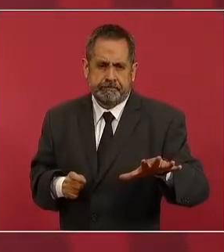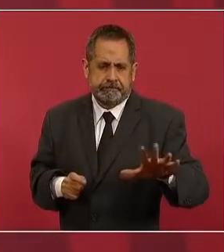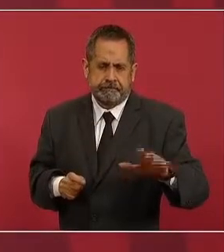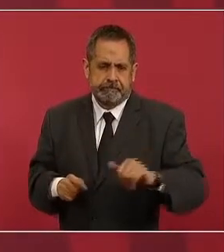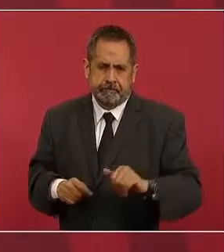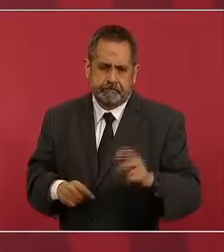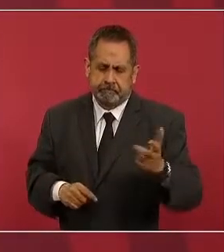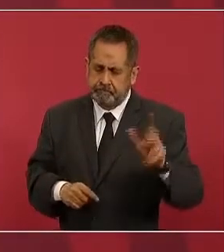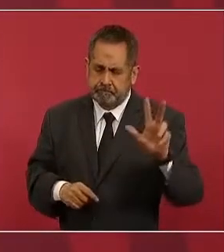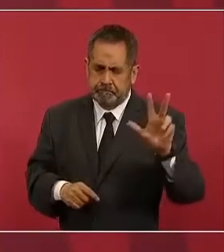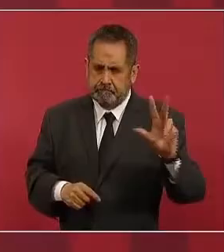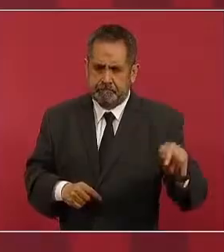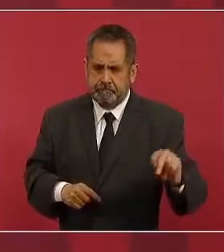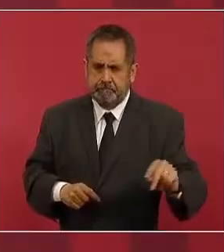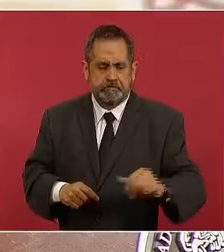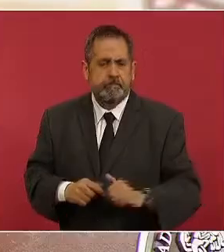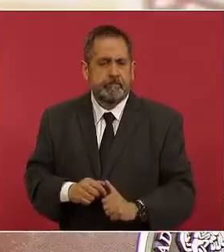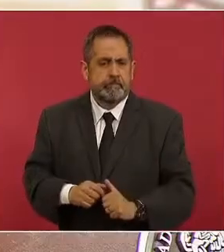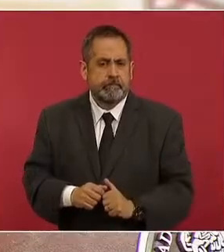Eso pues no